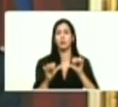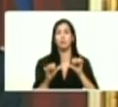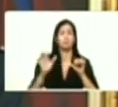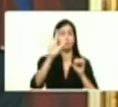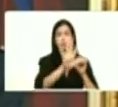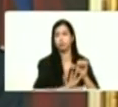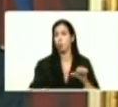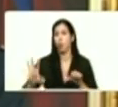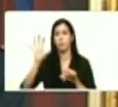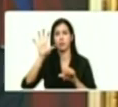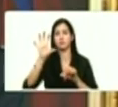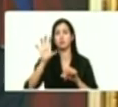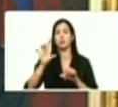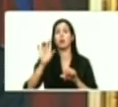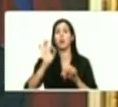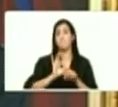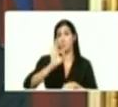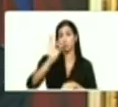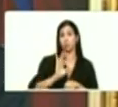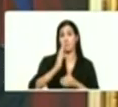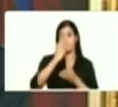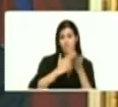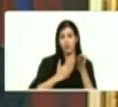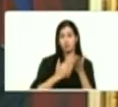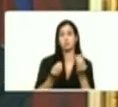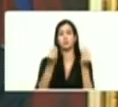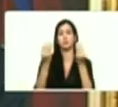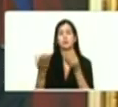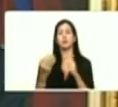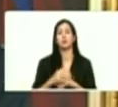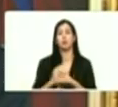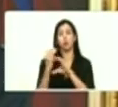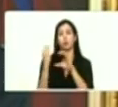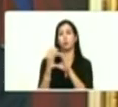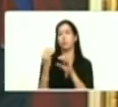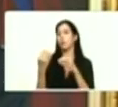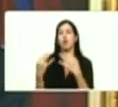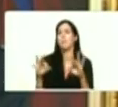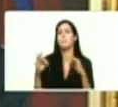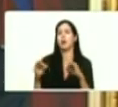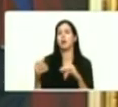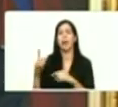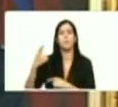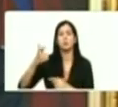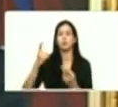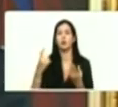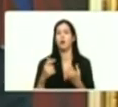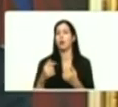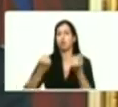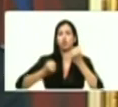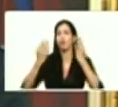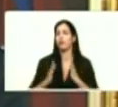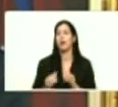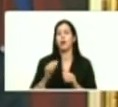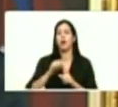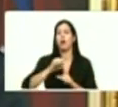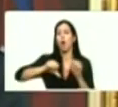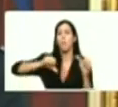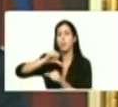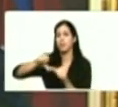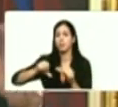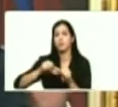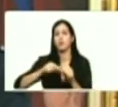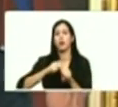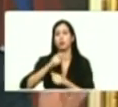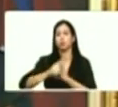nacional y un porcentaje va para el transporte público en manos de particulares privados y cooperativos ¿verdad?